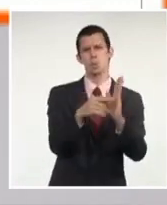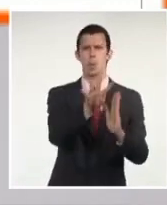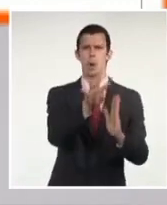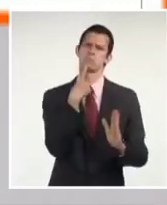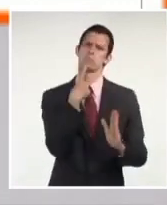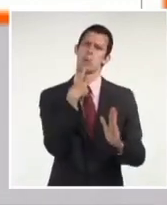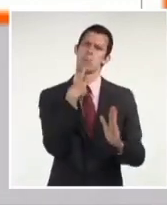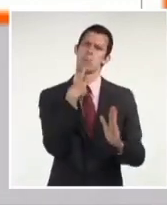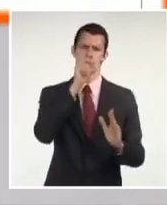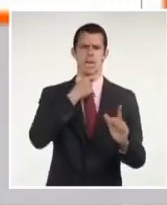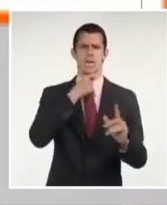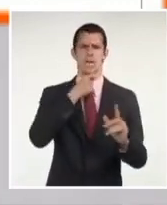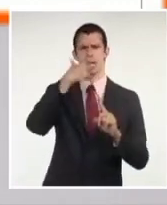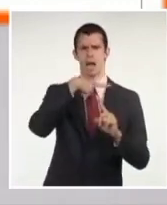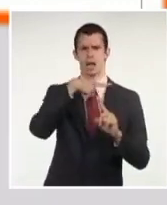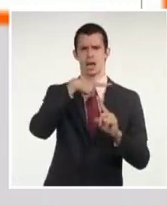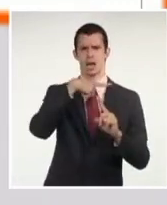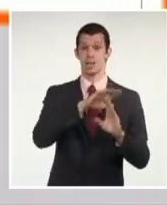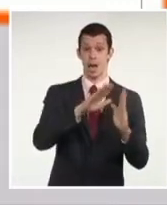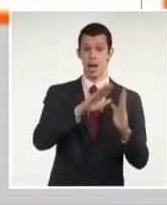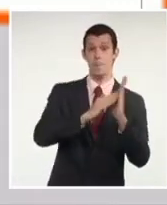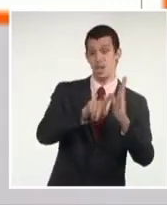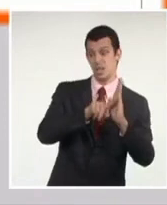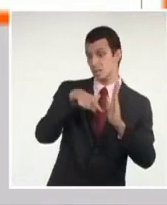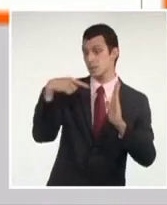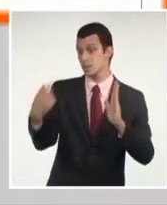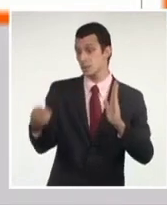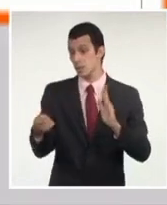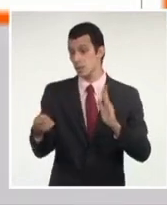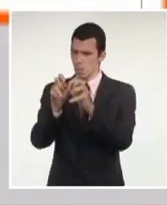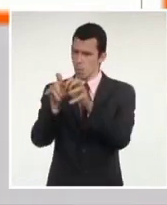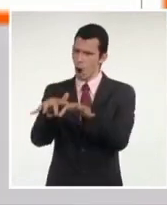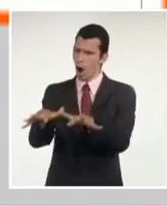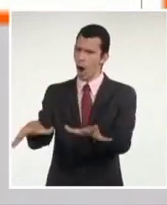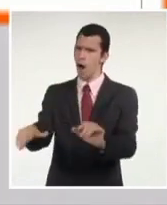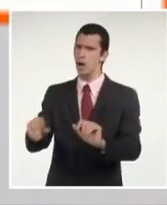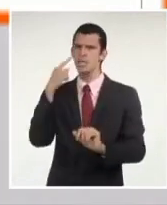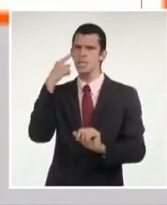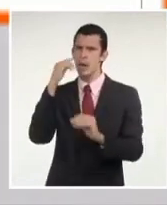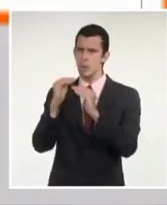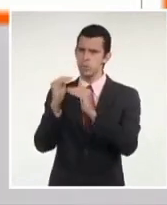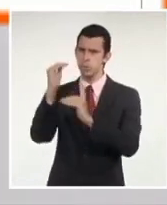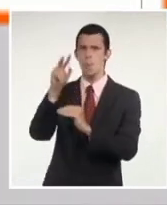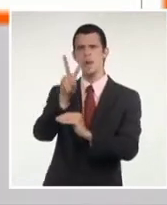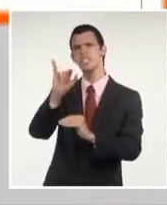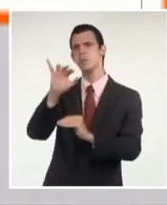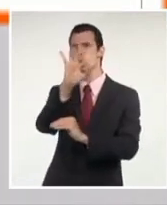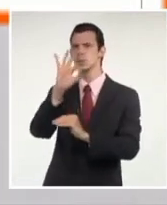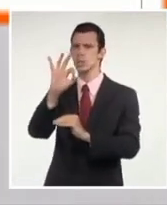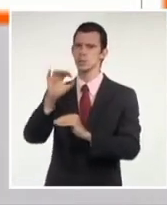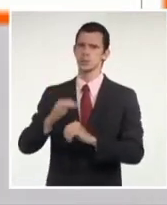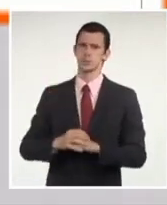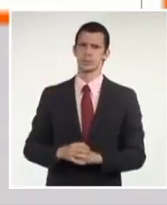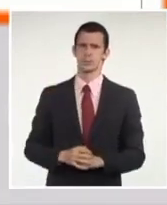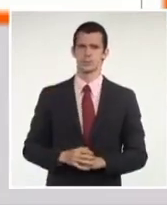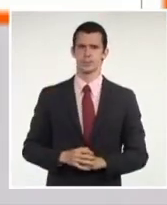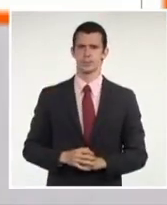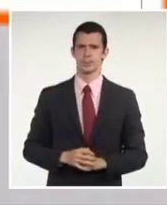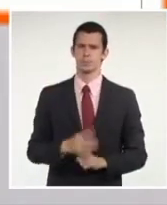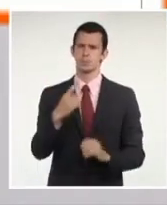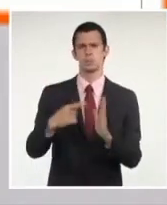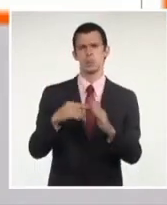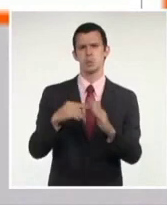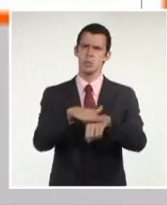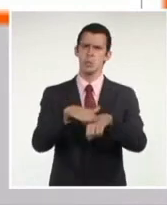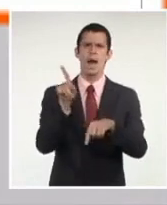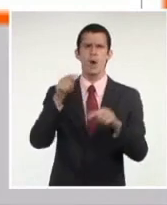un 26%. Pero yo puse aquí arriba, estos son los resultados de hoy, ya no me daba tiempo a cambiarlo, les pido disculpas,